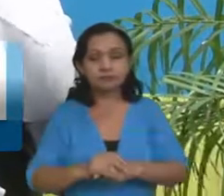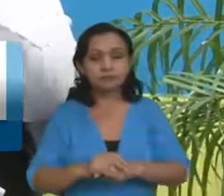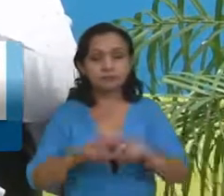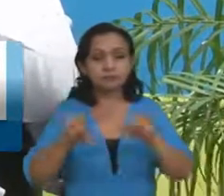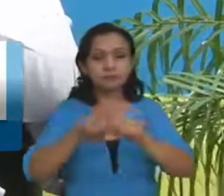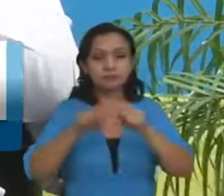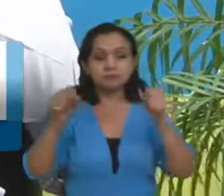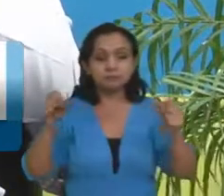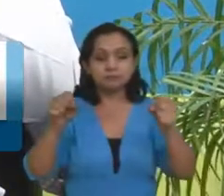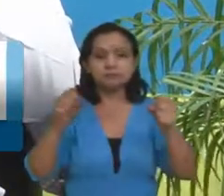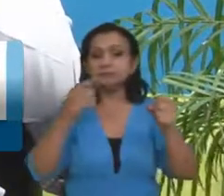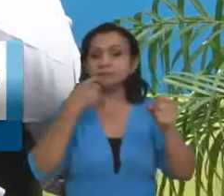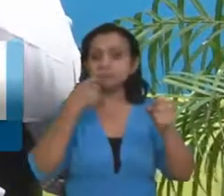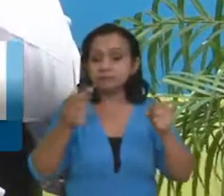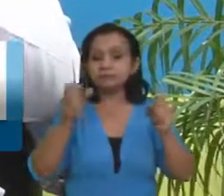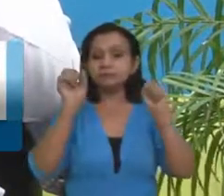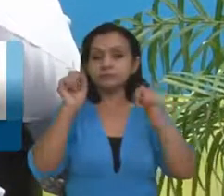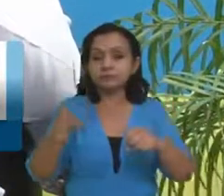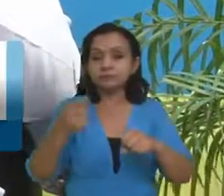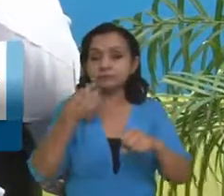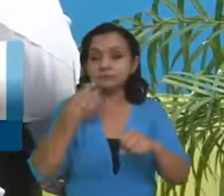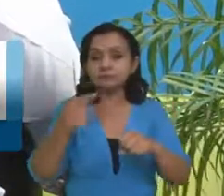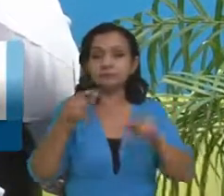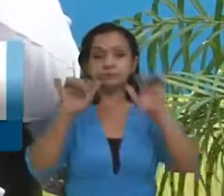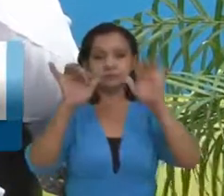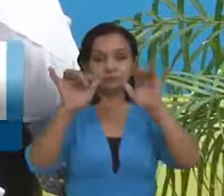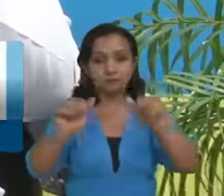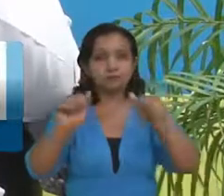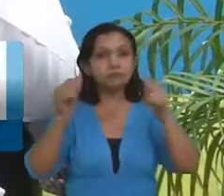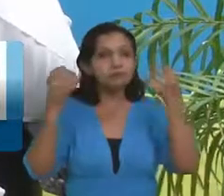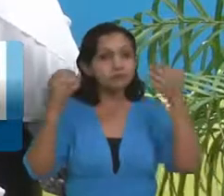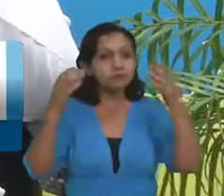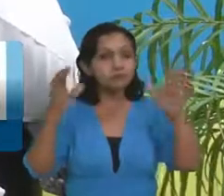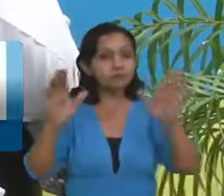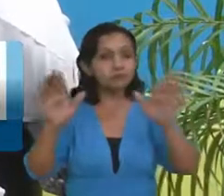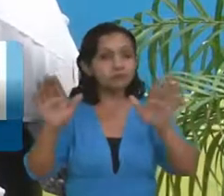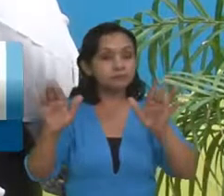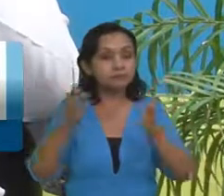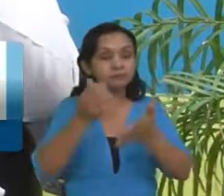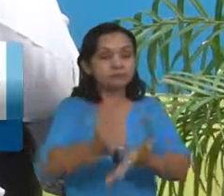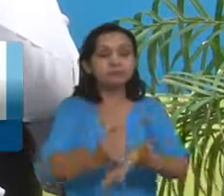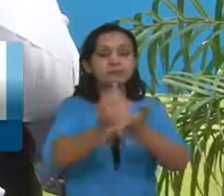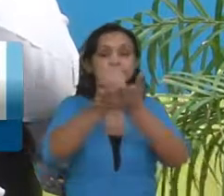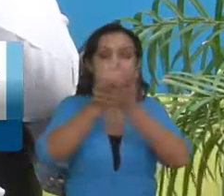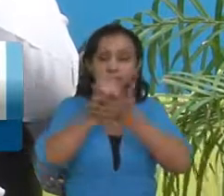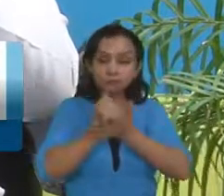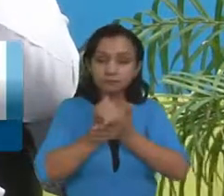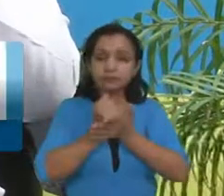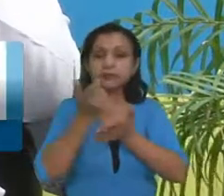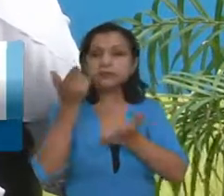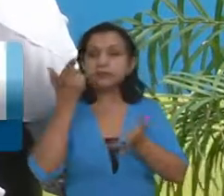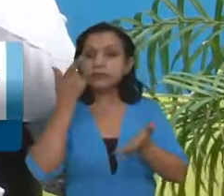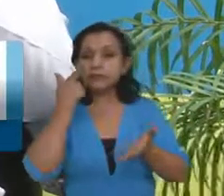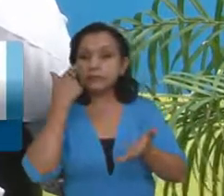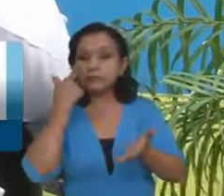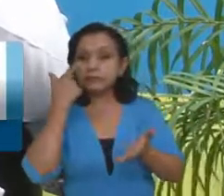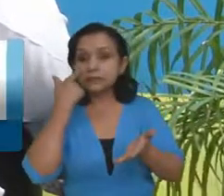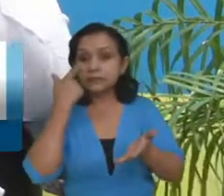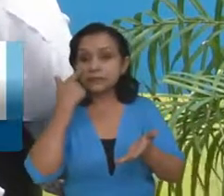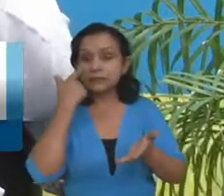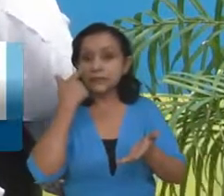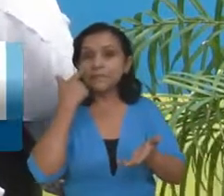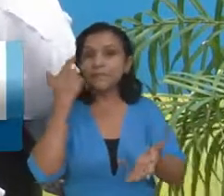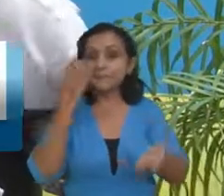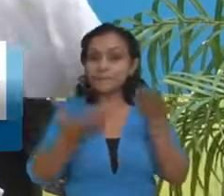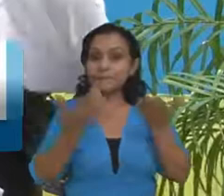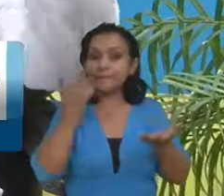esguince, por así decirlo, ya hay criterios que nos permiten sospechar sospechar, no,